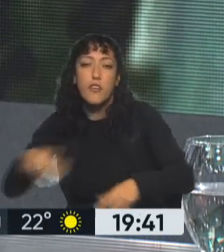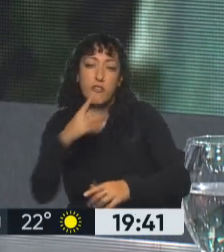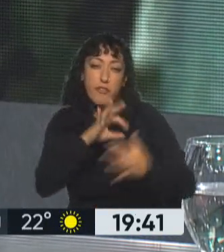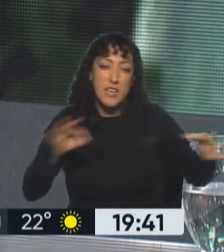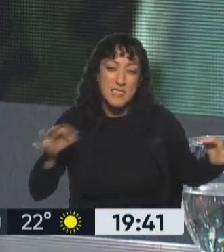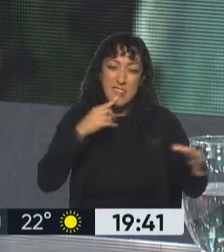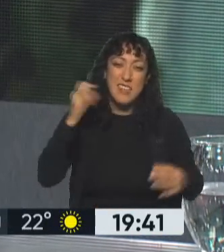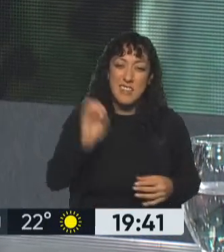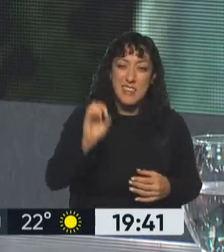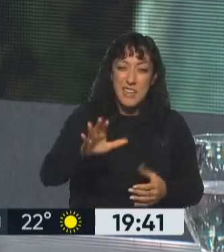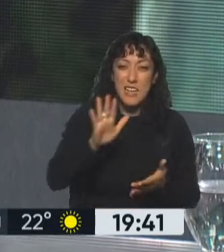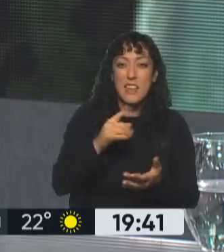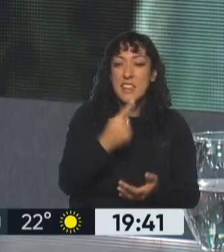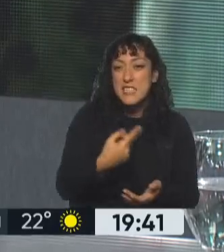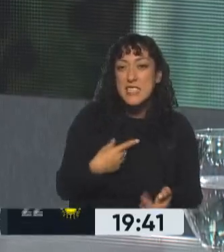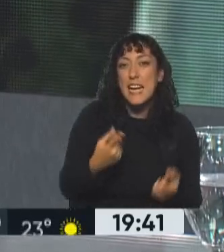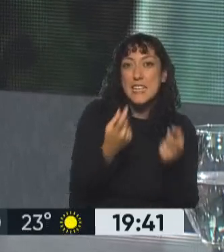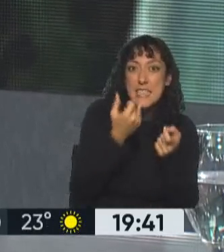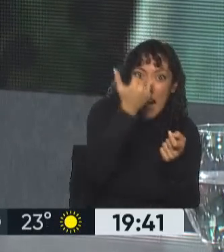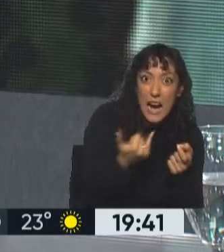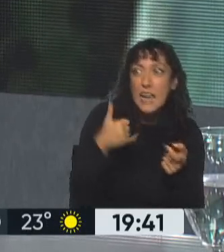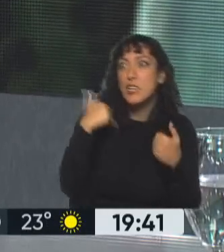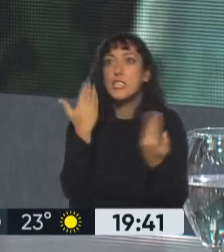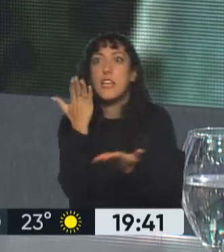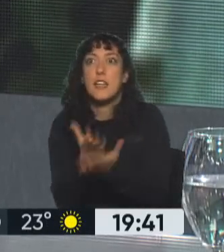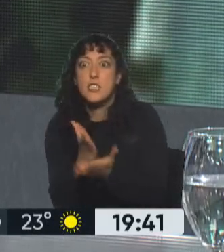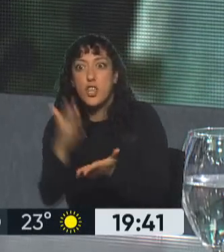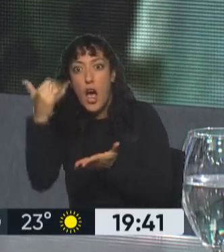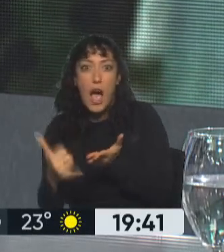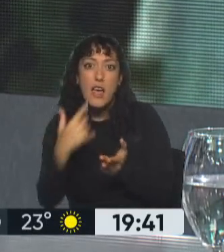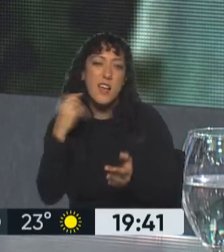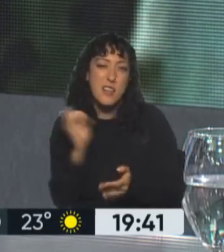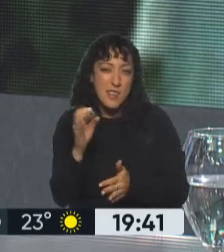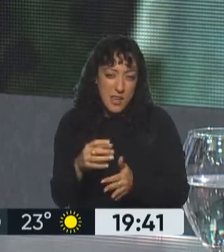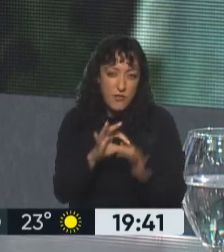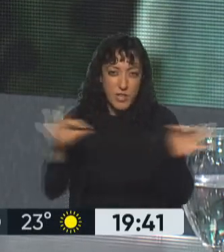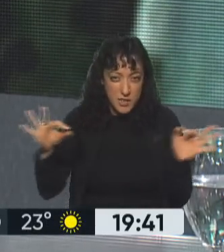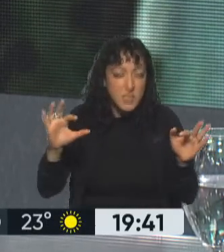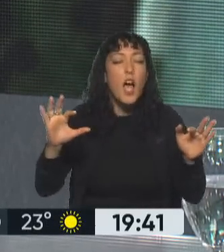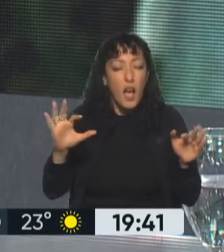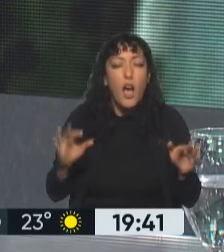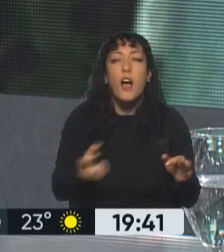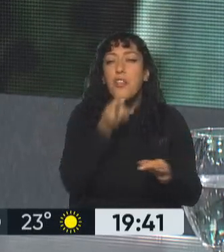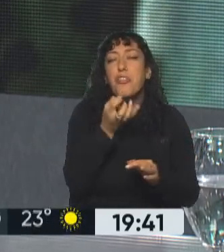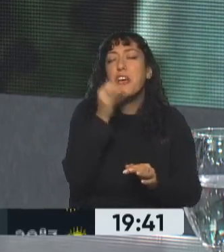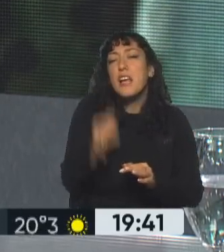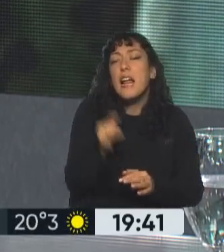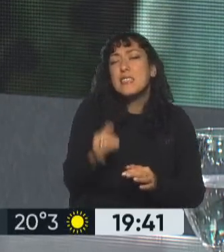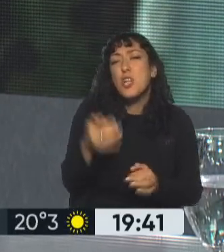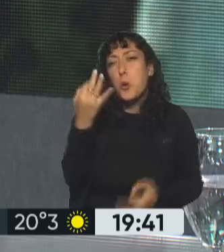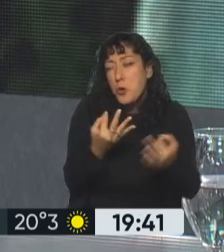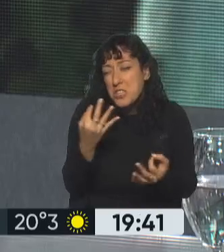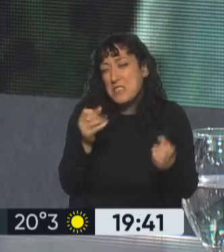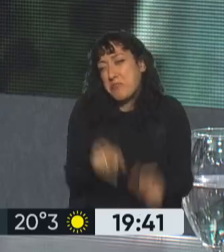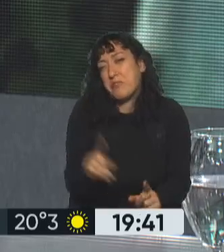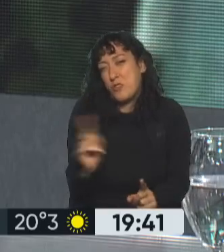frase, cuando hay, donde hay una necesidad hay un derecho. Ah, que ¿te acordás? Claro, exactamente. Digo, son declaraciones que exceden lo jurídico en este caso y que